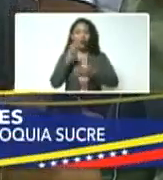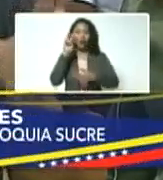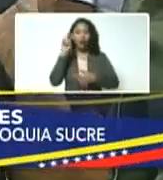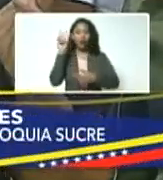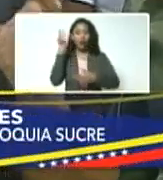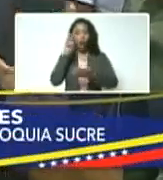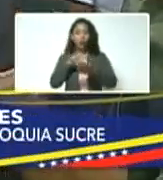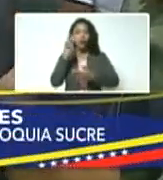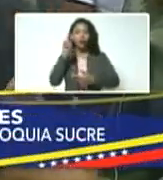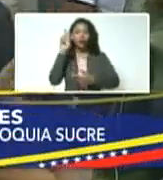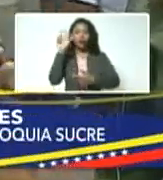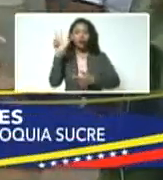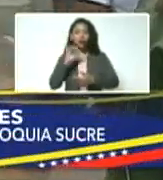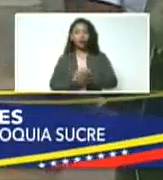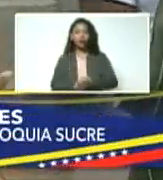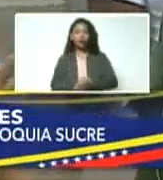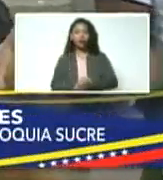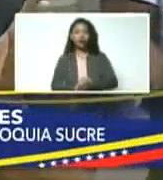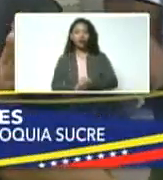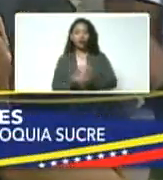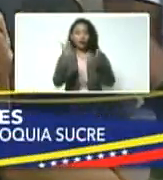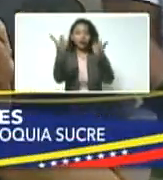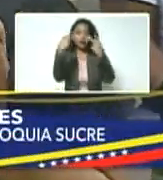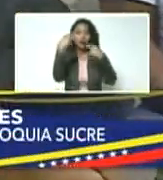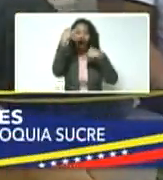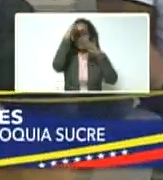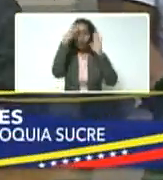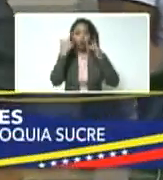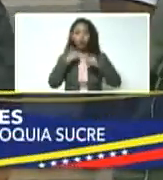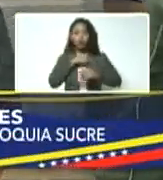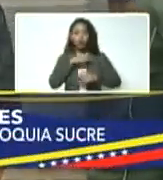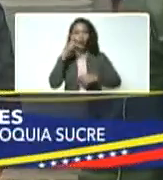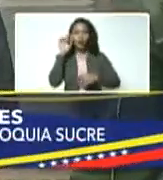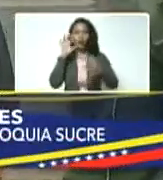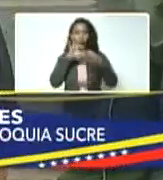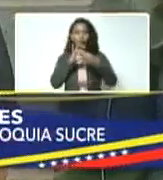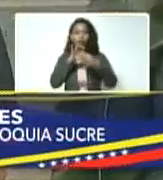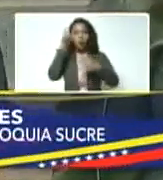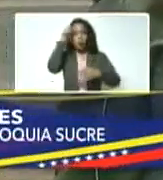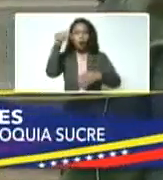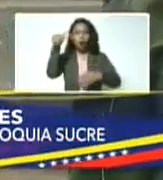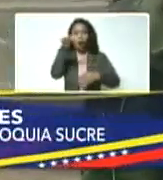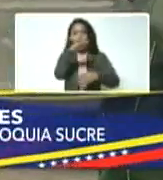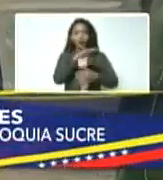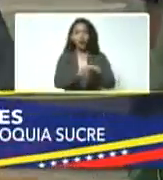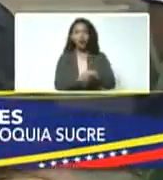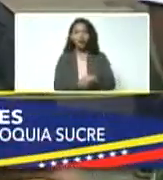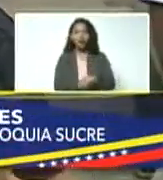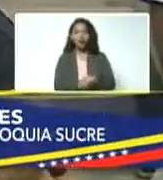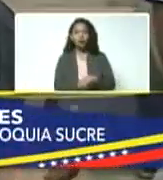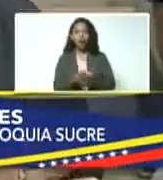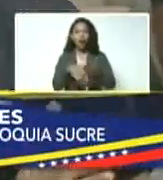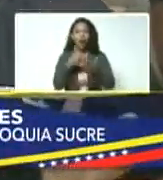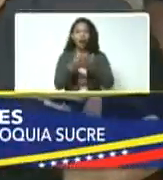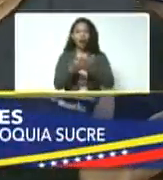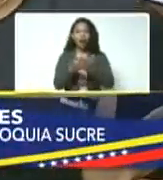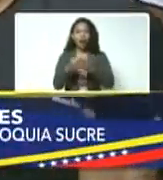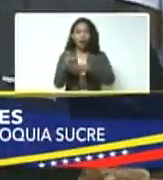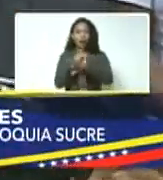22-23. Tomándonos en cuenta que fue de la mano del pueblo al gobierno,